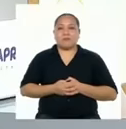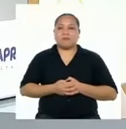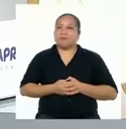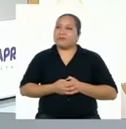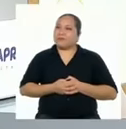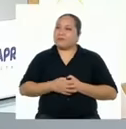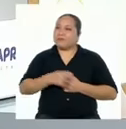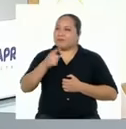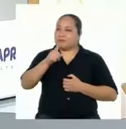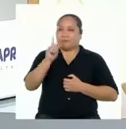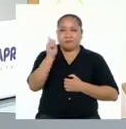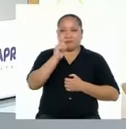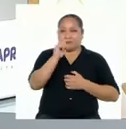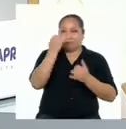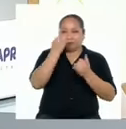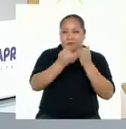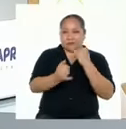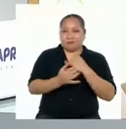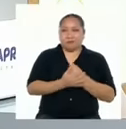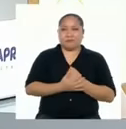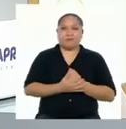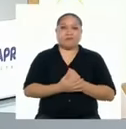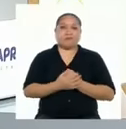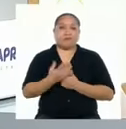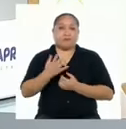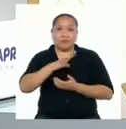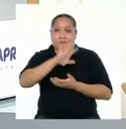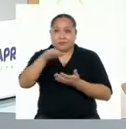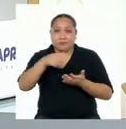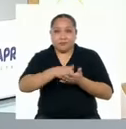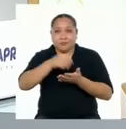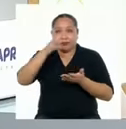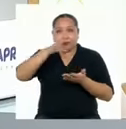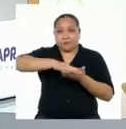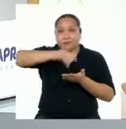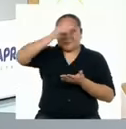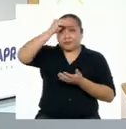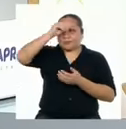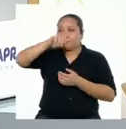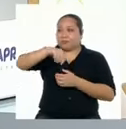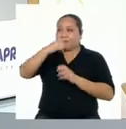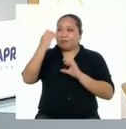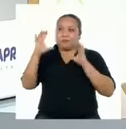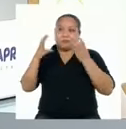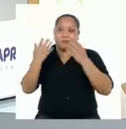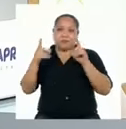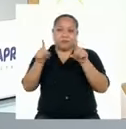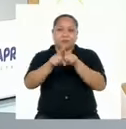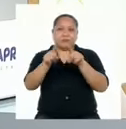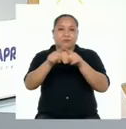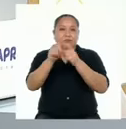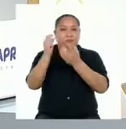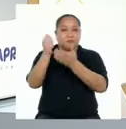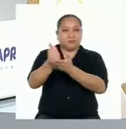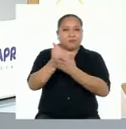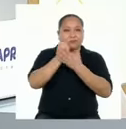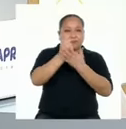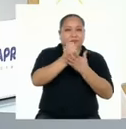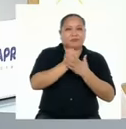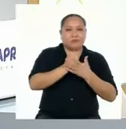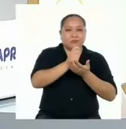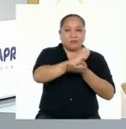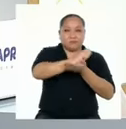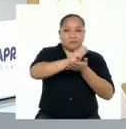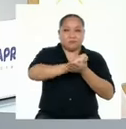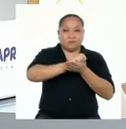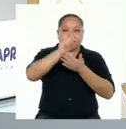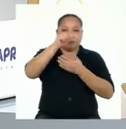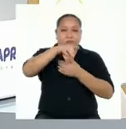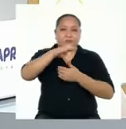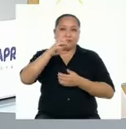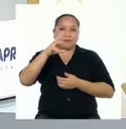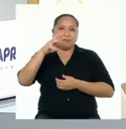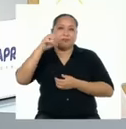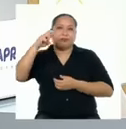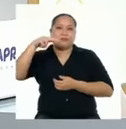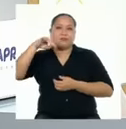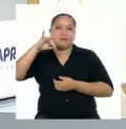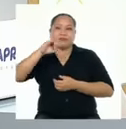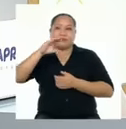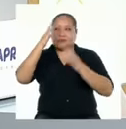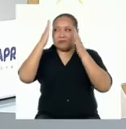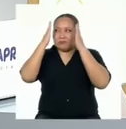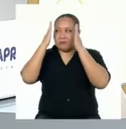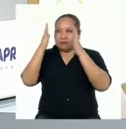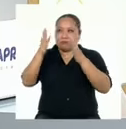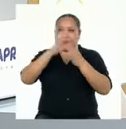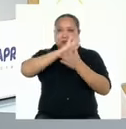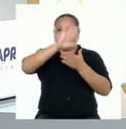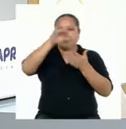Y eso no es todo. Lo que aprendamos en las otras áreas también nos servirá para escribir esta crónica. Así que prestemos mucha atención a